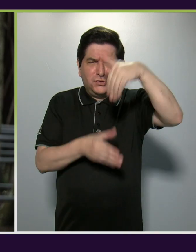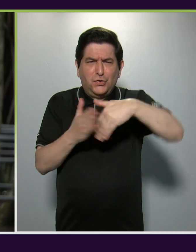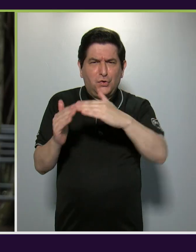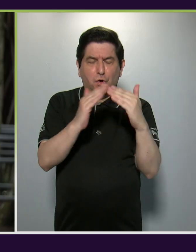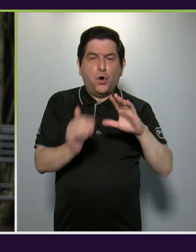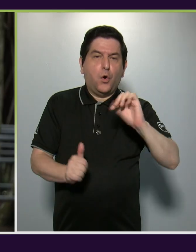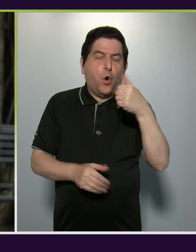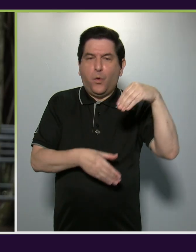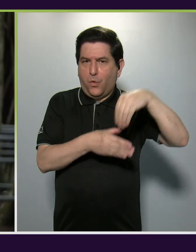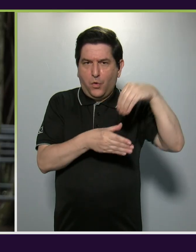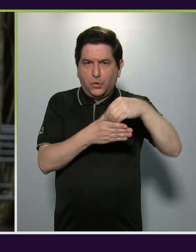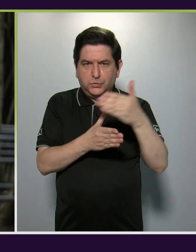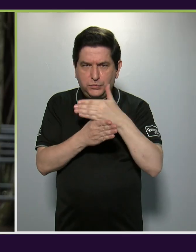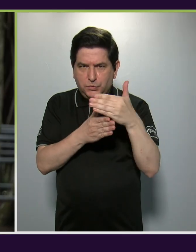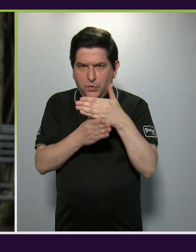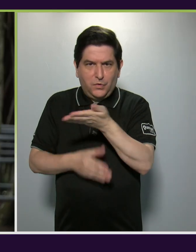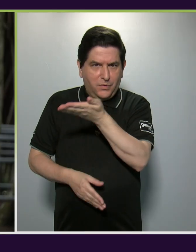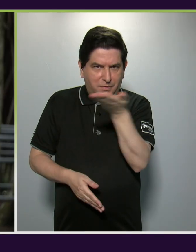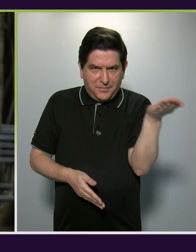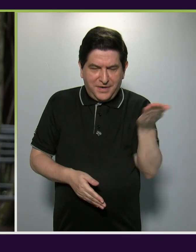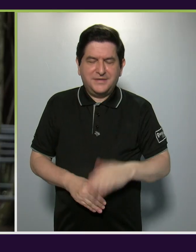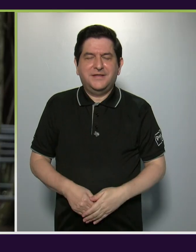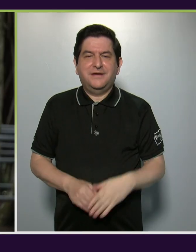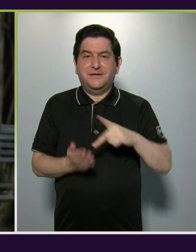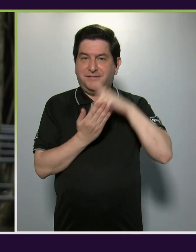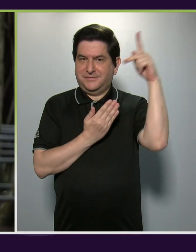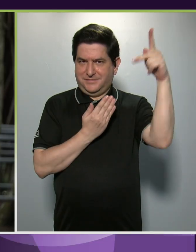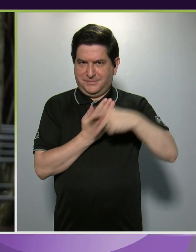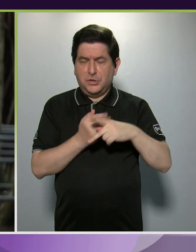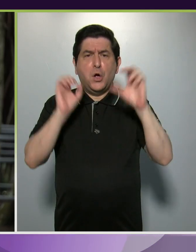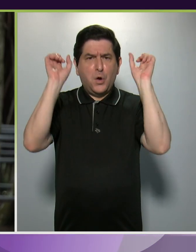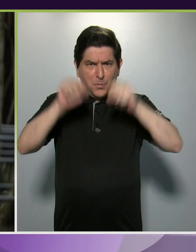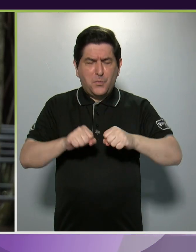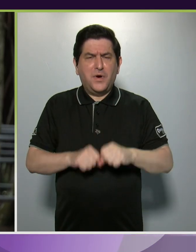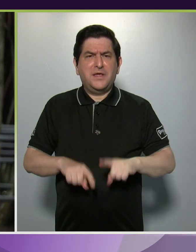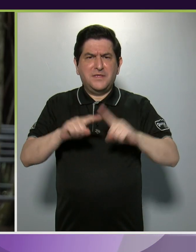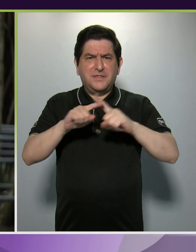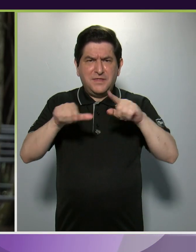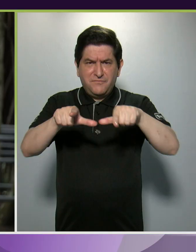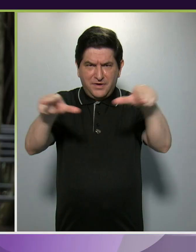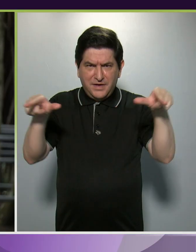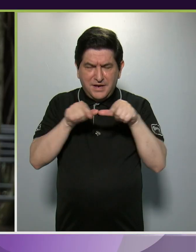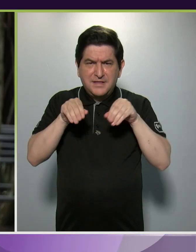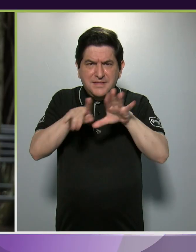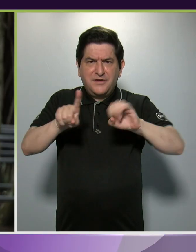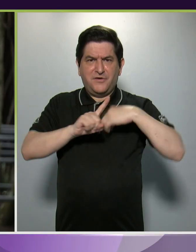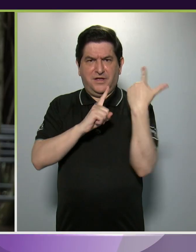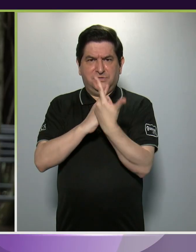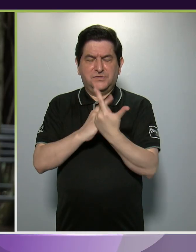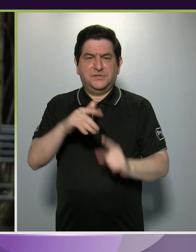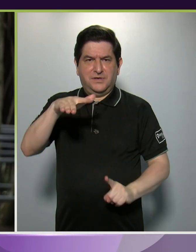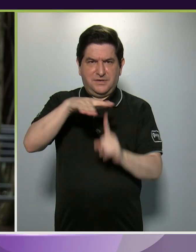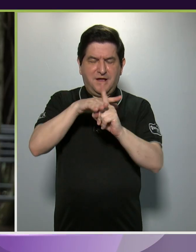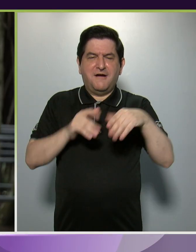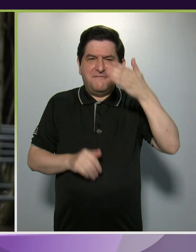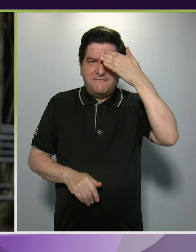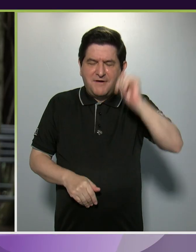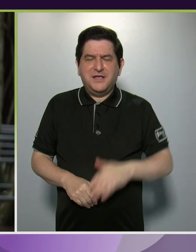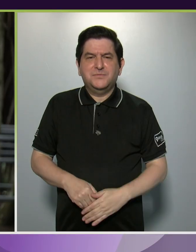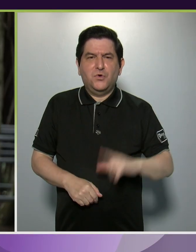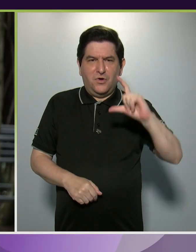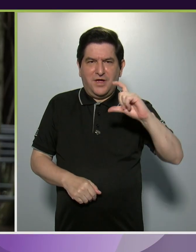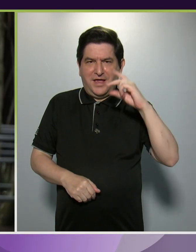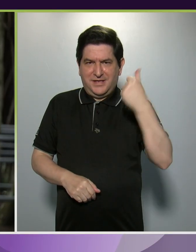de los contenidos que compartimos con ustedes a través del programa, lo puede hacer en nuestros espacios en las redes sociales. Aparecemos en Facebook,